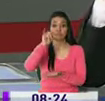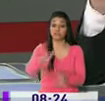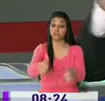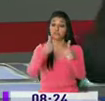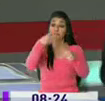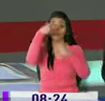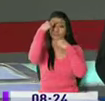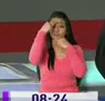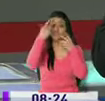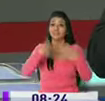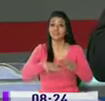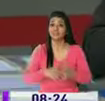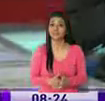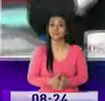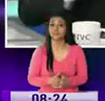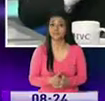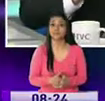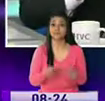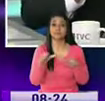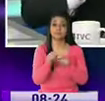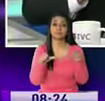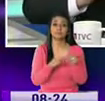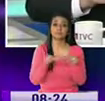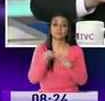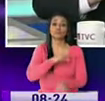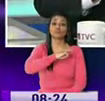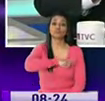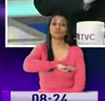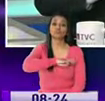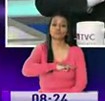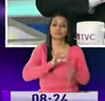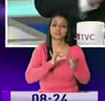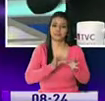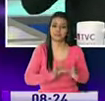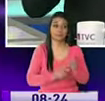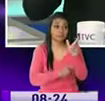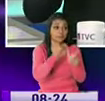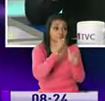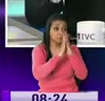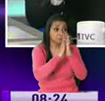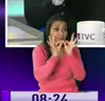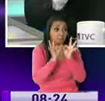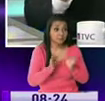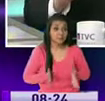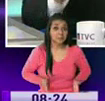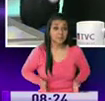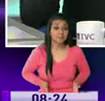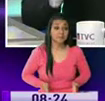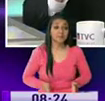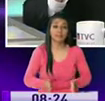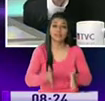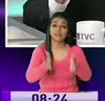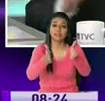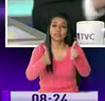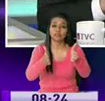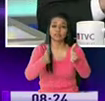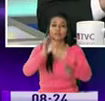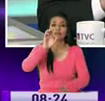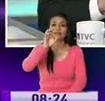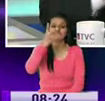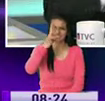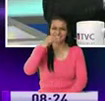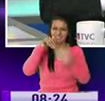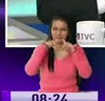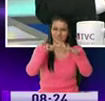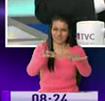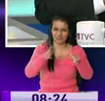noticias, enhorabuena. La administración zonal de Calderón atendió el pedido ciudadano del mantenimiento vial de la calle de 17 de septiembre. ¿Se acuerdan?